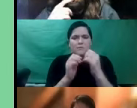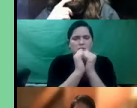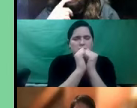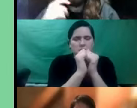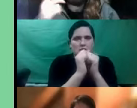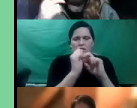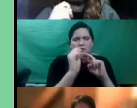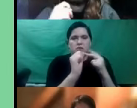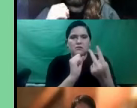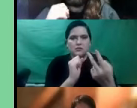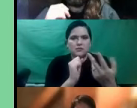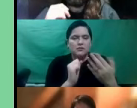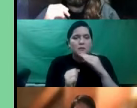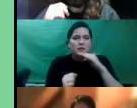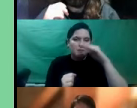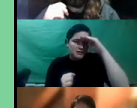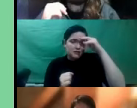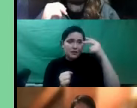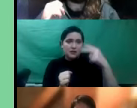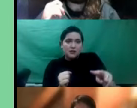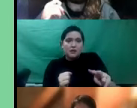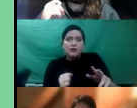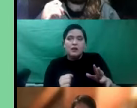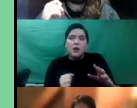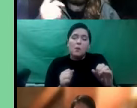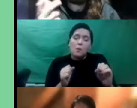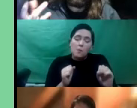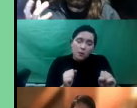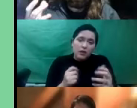experiencia subjetiva. Probablemente esté involucrado